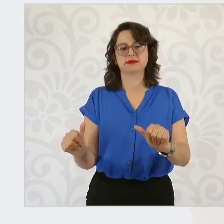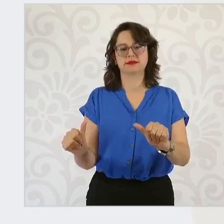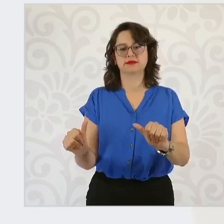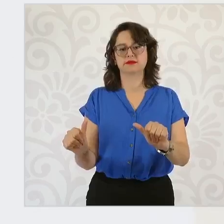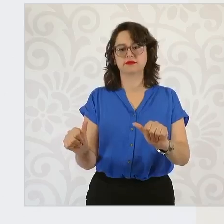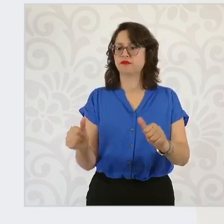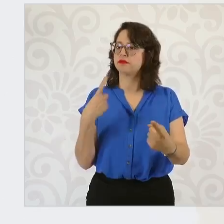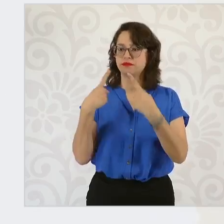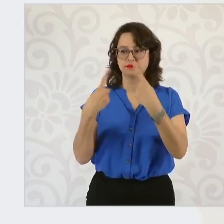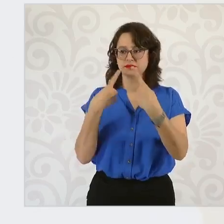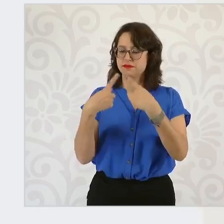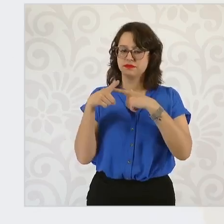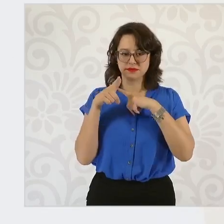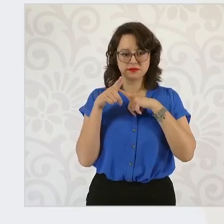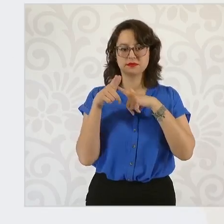Y el diálogo sigue